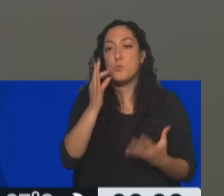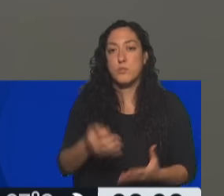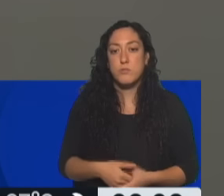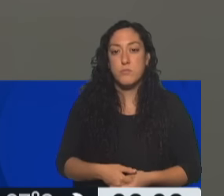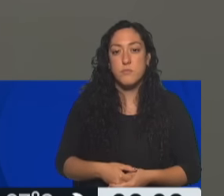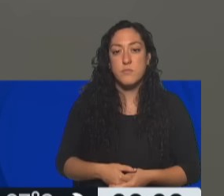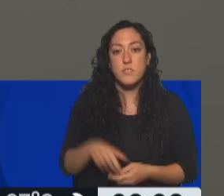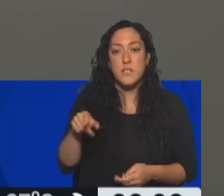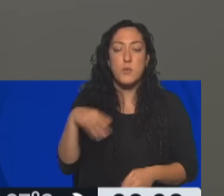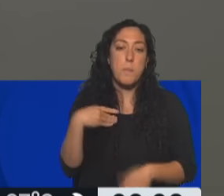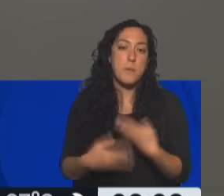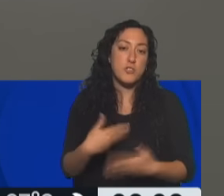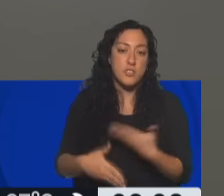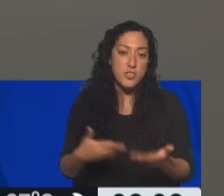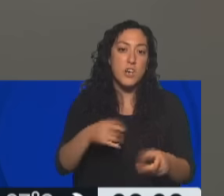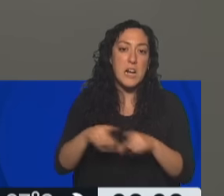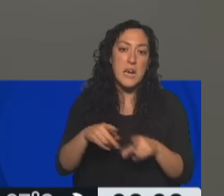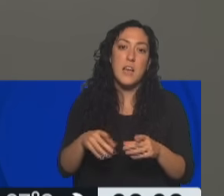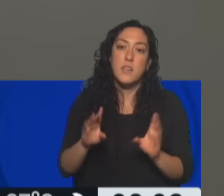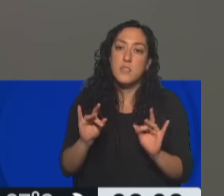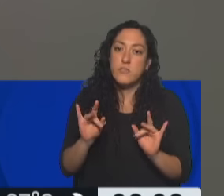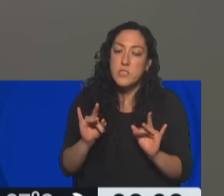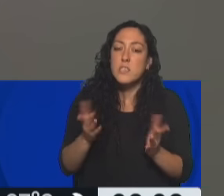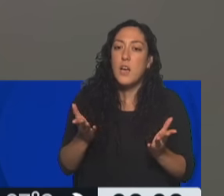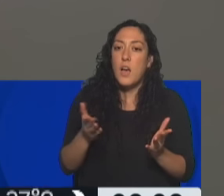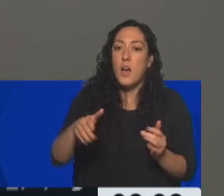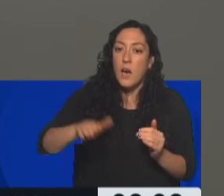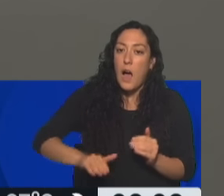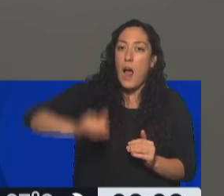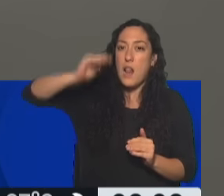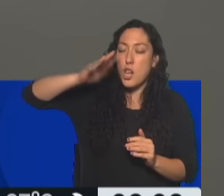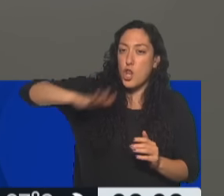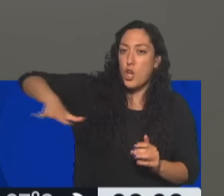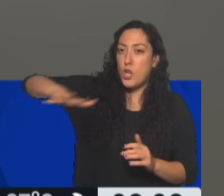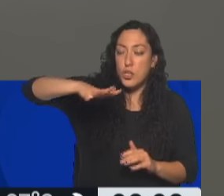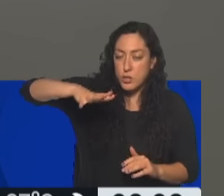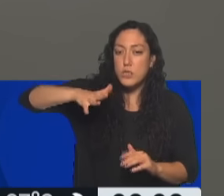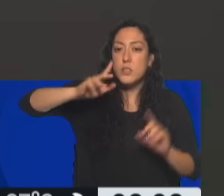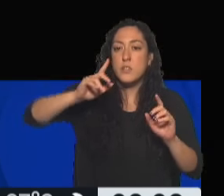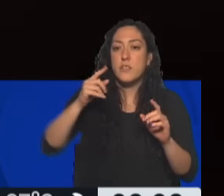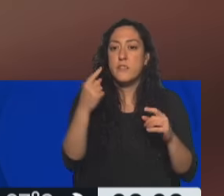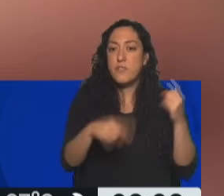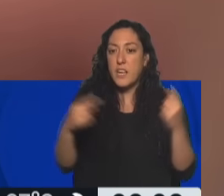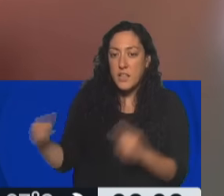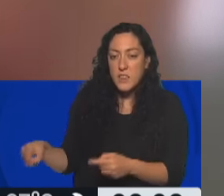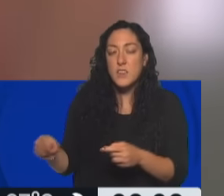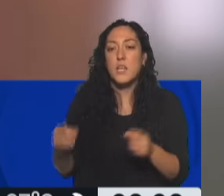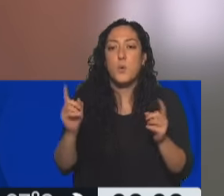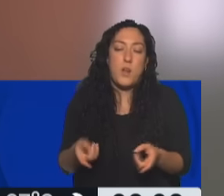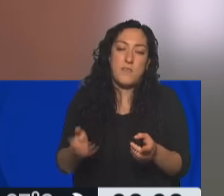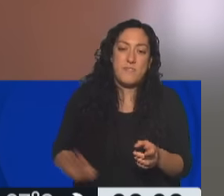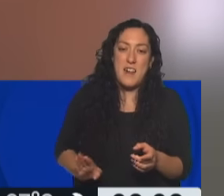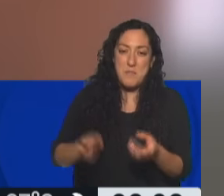es parte del proceso, ¿no? Esta carrera va a ser dura también, estamos en altitud, condiciones muy distintas, pero con muchas ganas de que empiece el fin. Increíble, la verdad